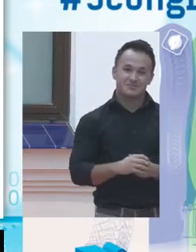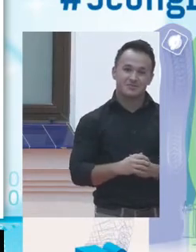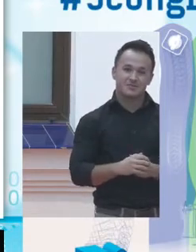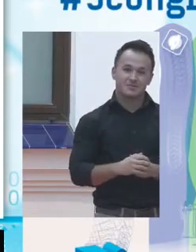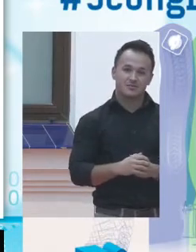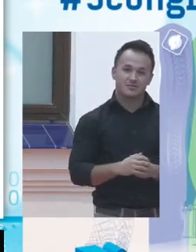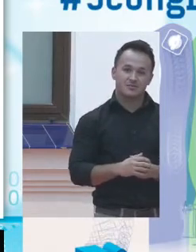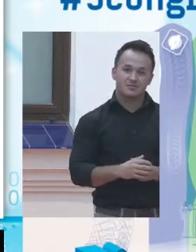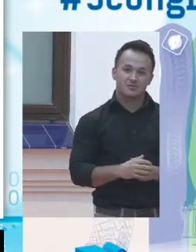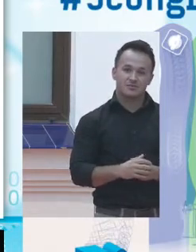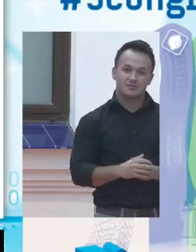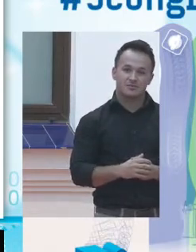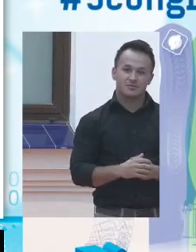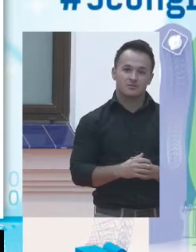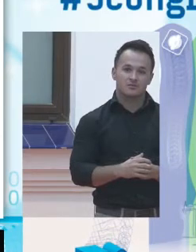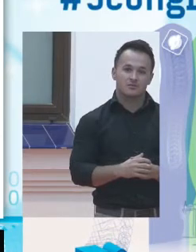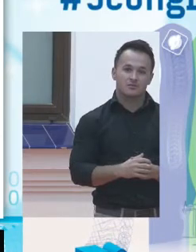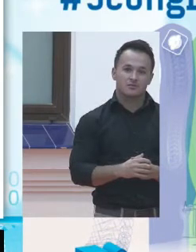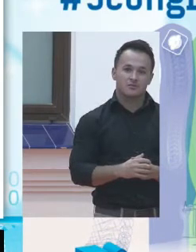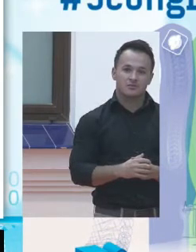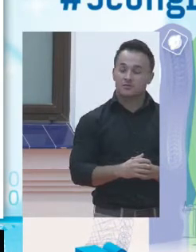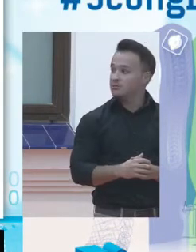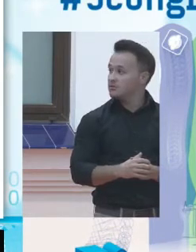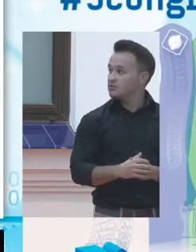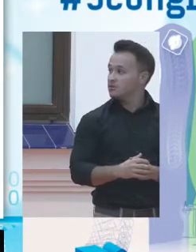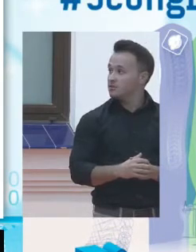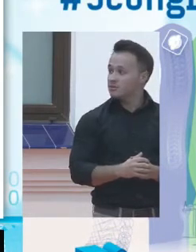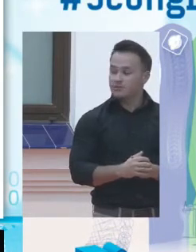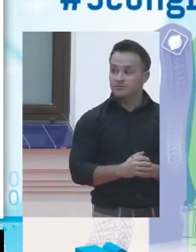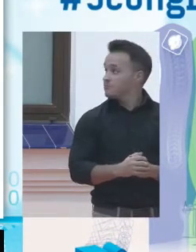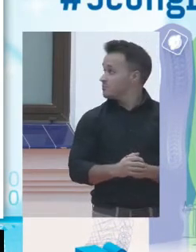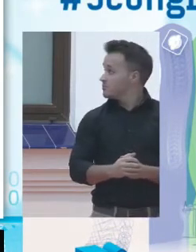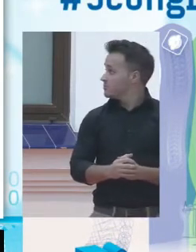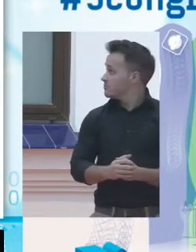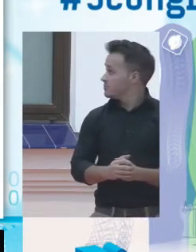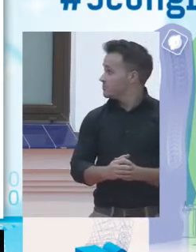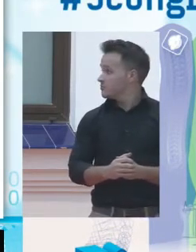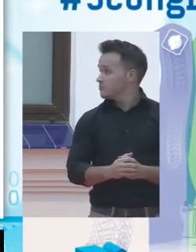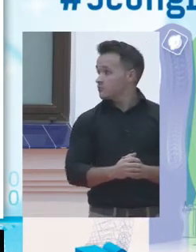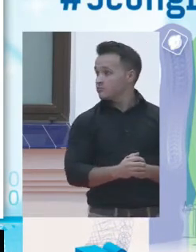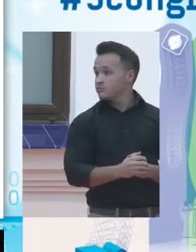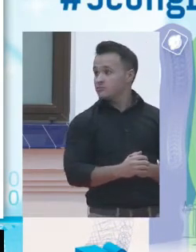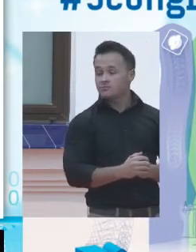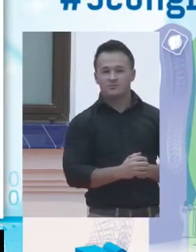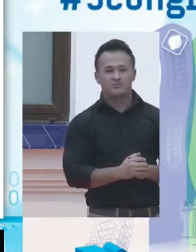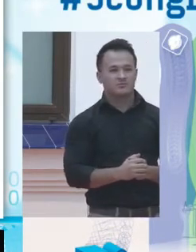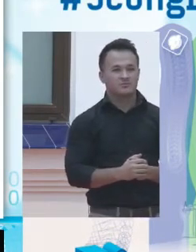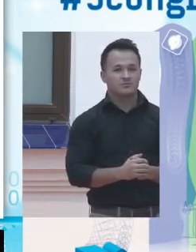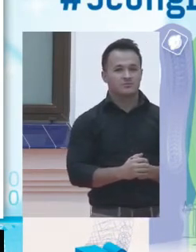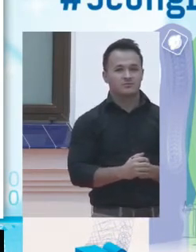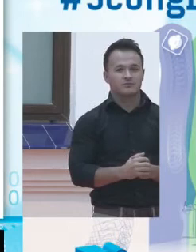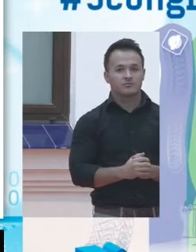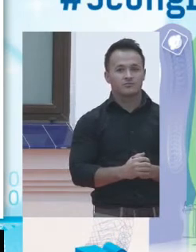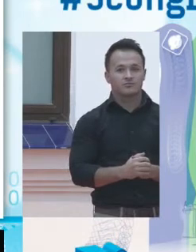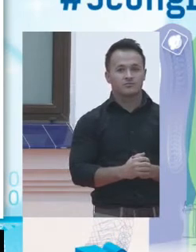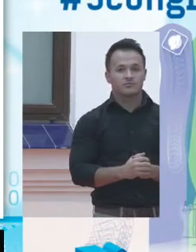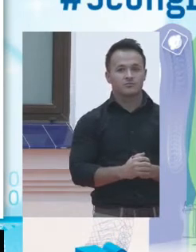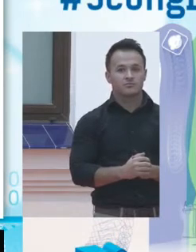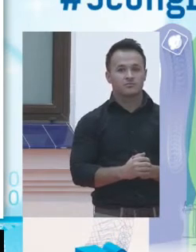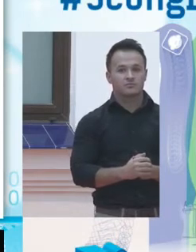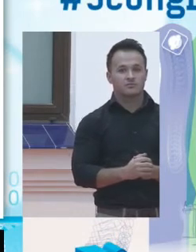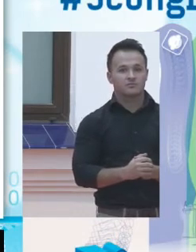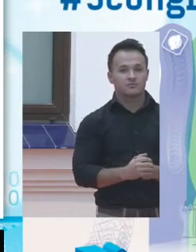servicios jurídicos y asesoría en propiedad intelectual e industrial, y también damos servicios informáticos y de información